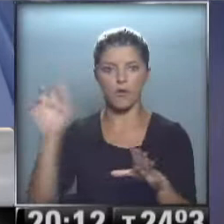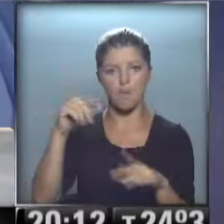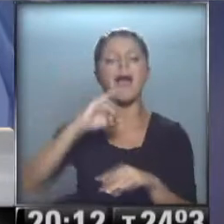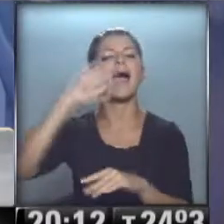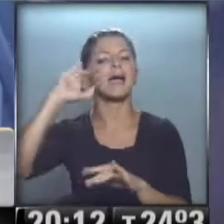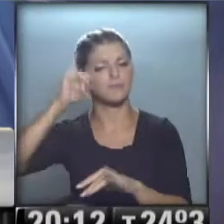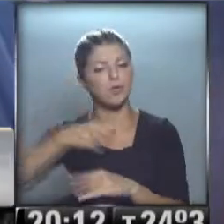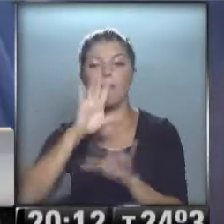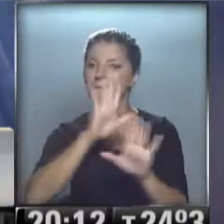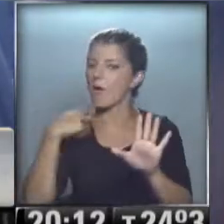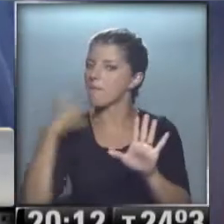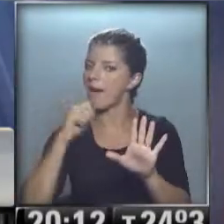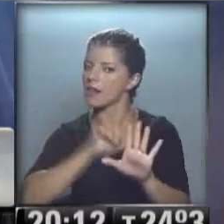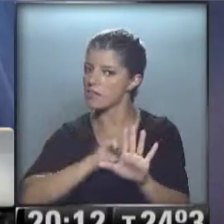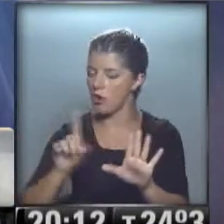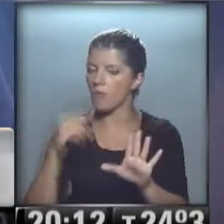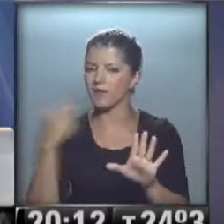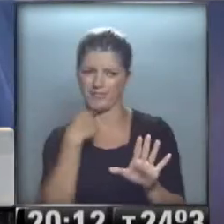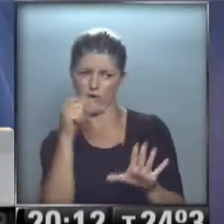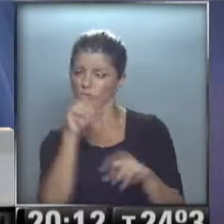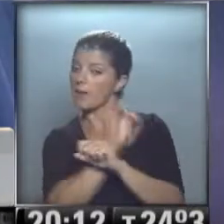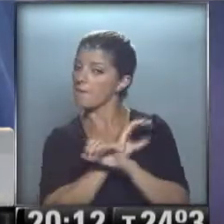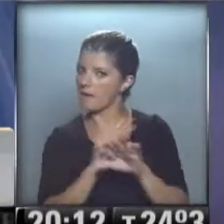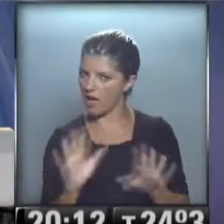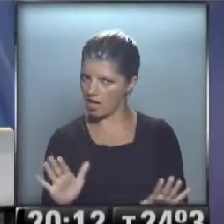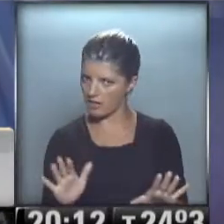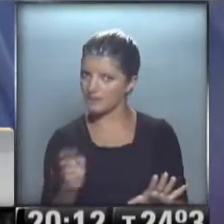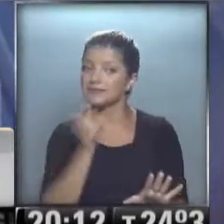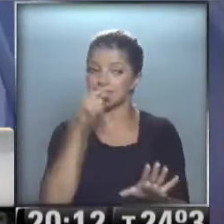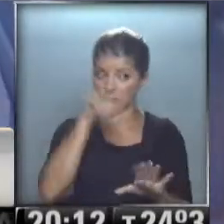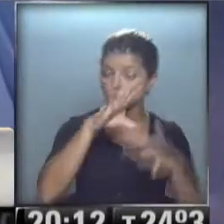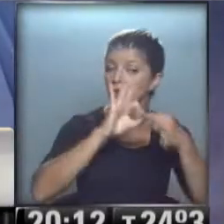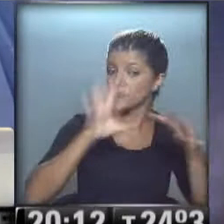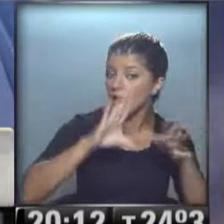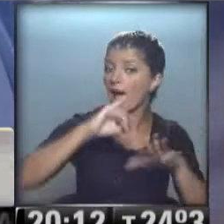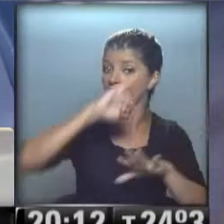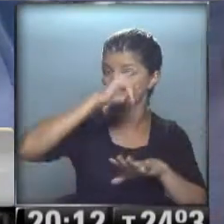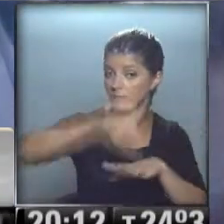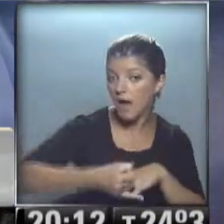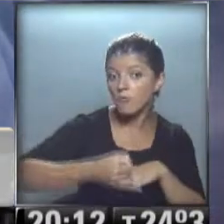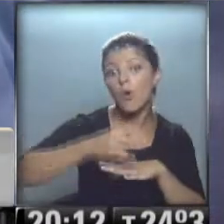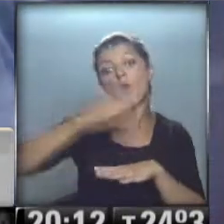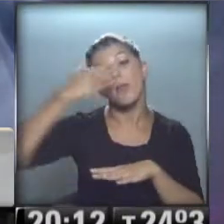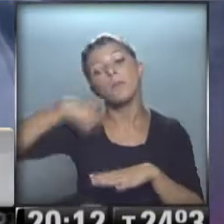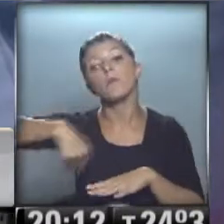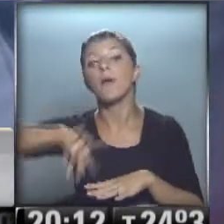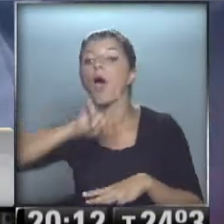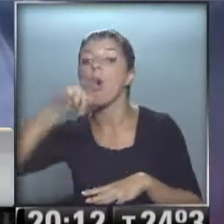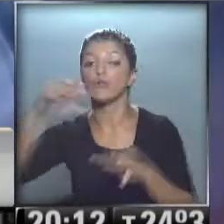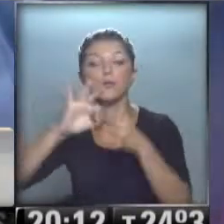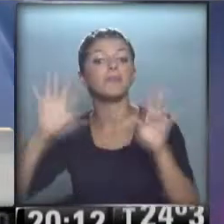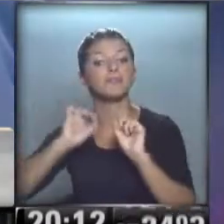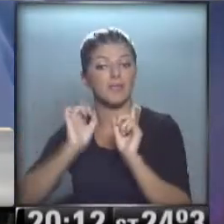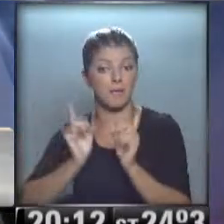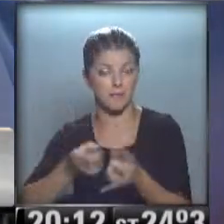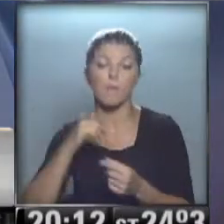gobierno de España, porque dijo, este es un mal antecedente. Si aceptamos la independencia de Kosovo, el día de mañana vamos a tener que aceptar la